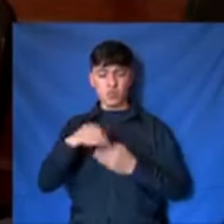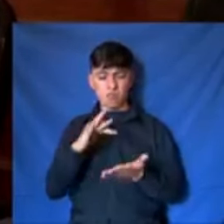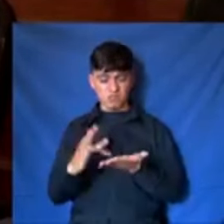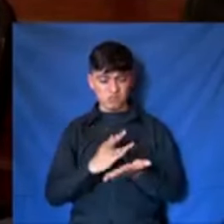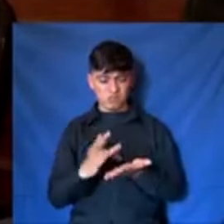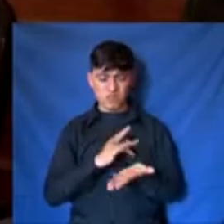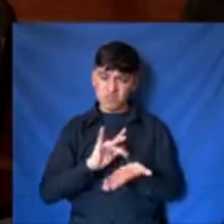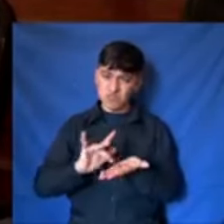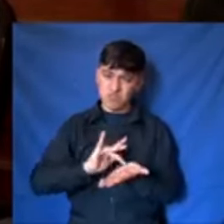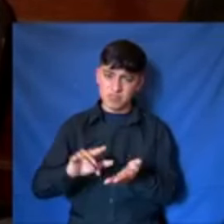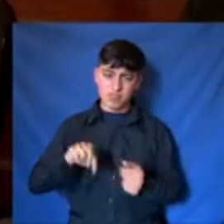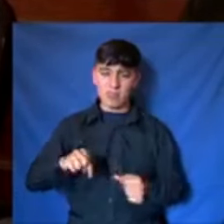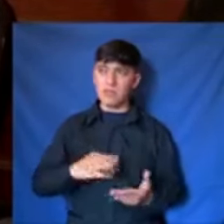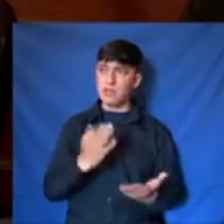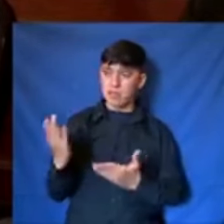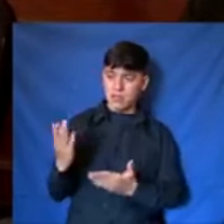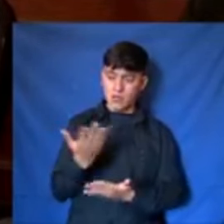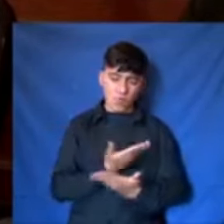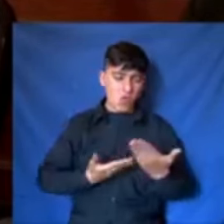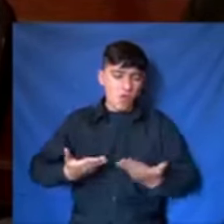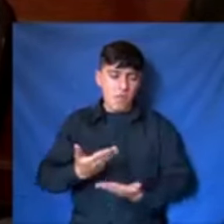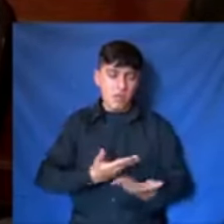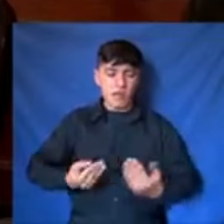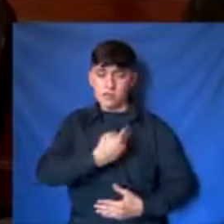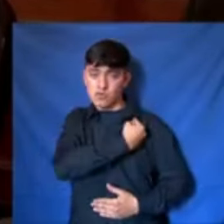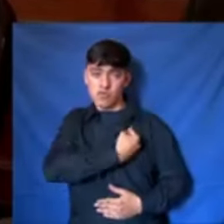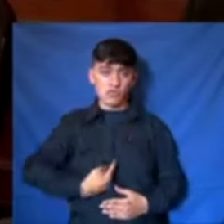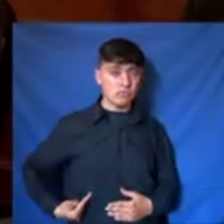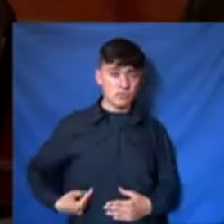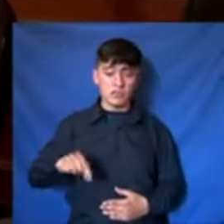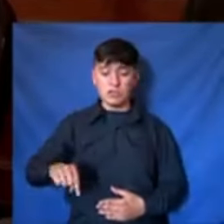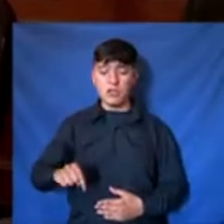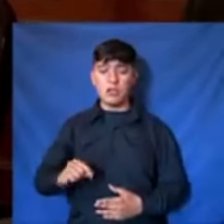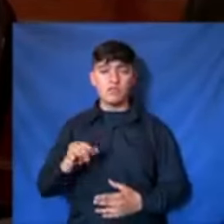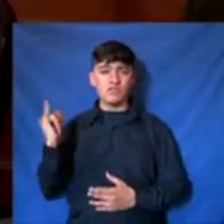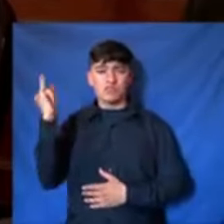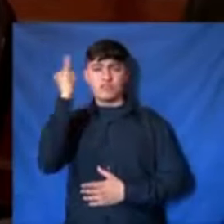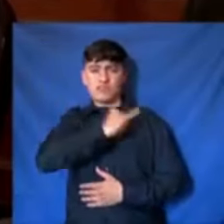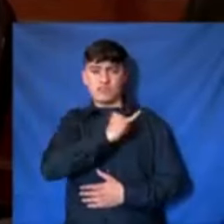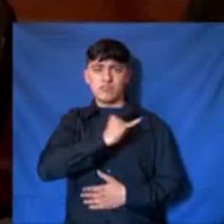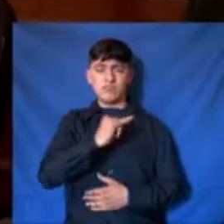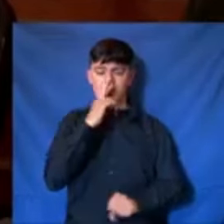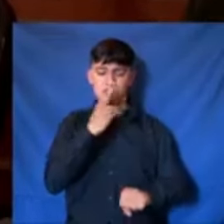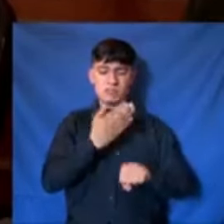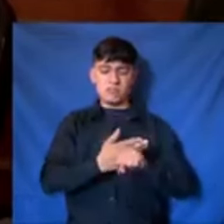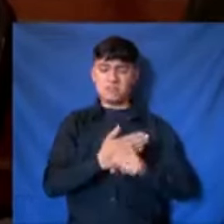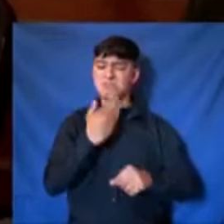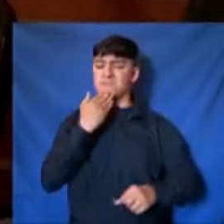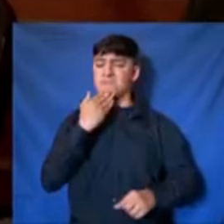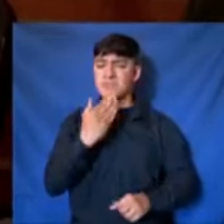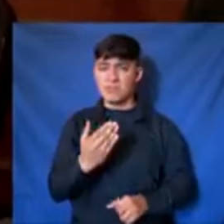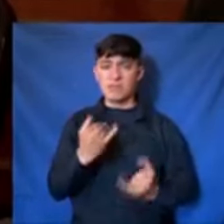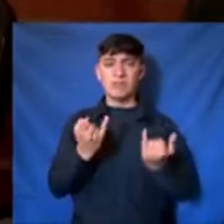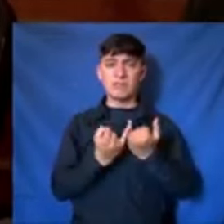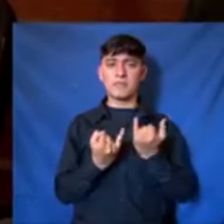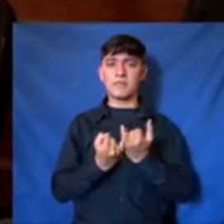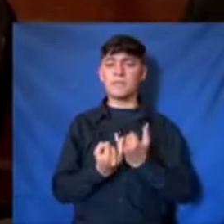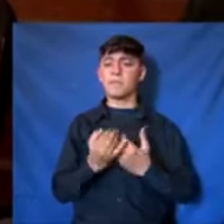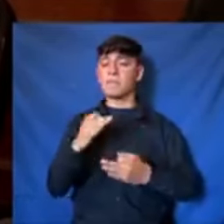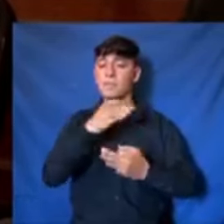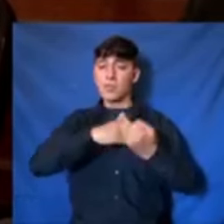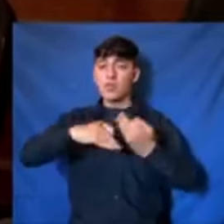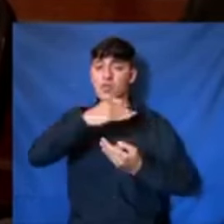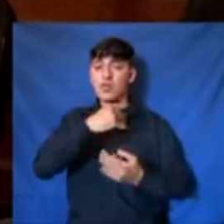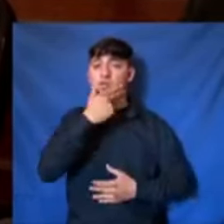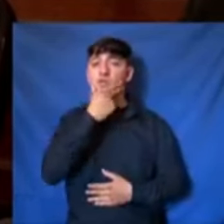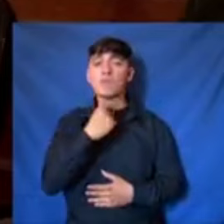la visión compartida de nuestro presidente municipal, líder que ha inspirado a este equipo, fomentando en un entorno en el que todas y todos